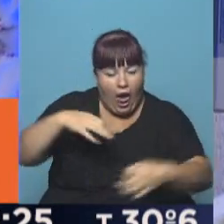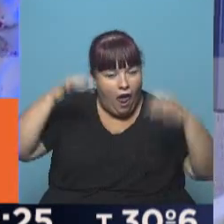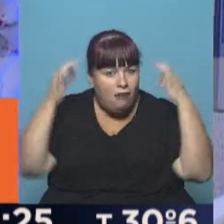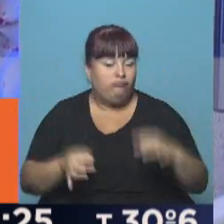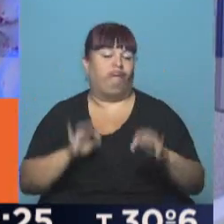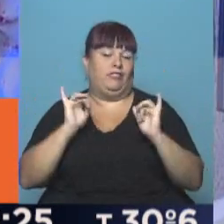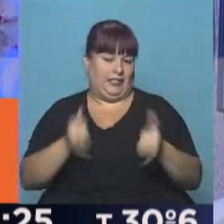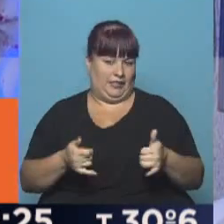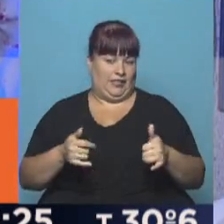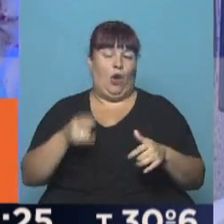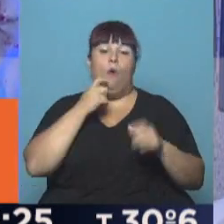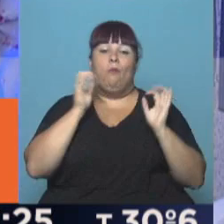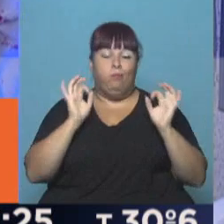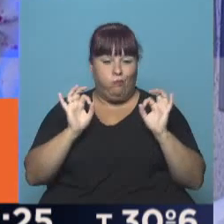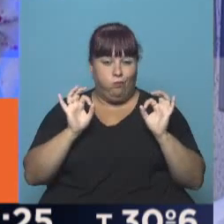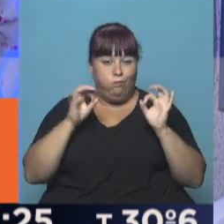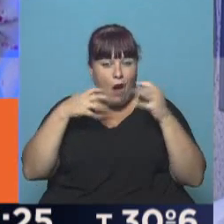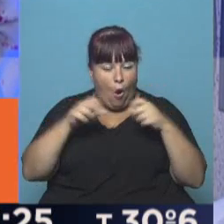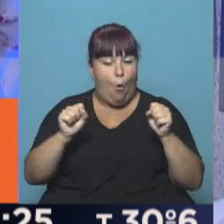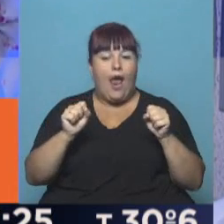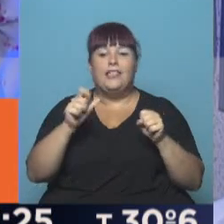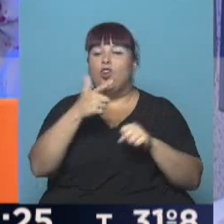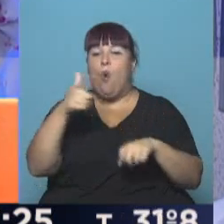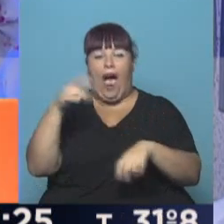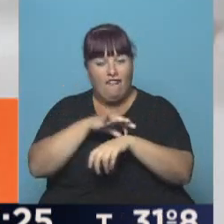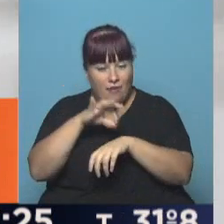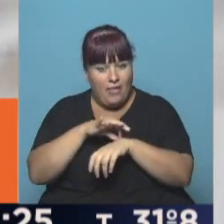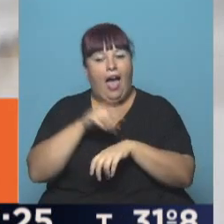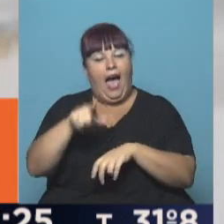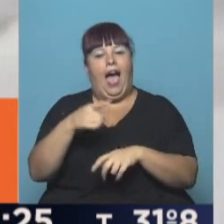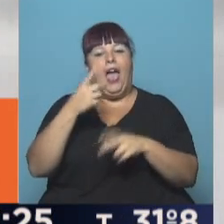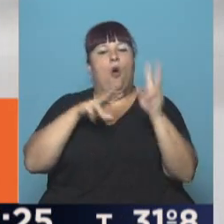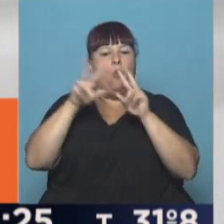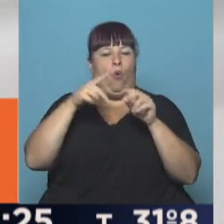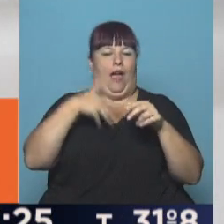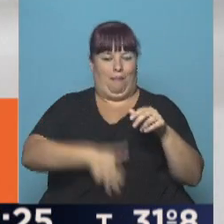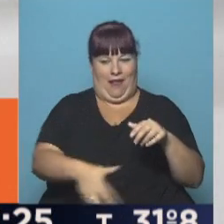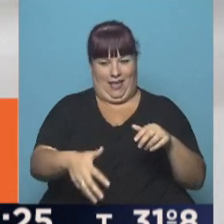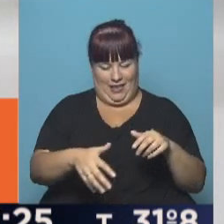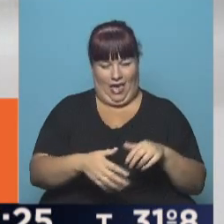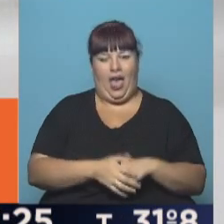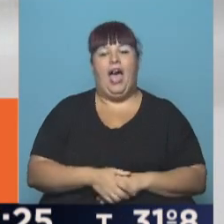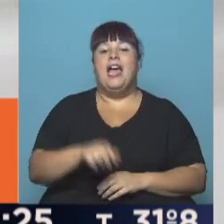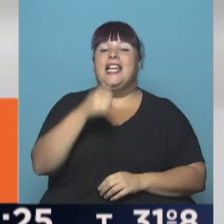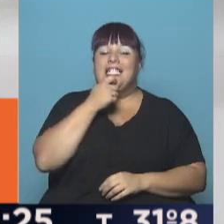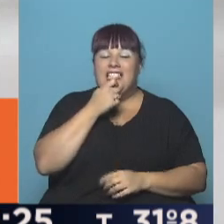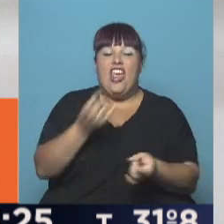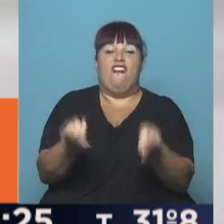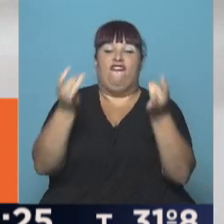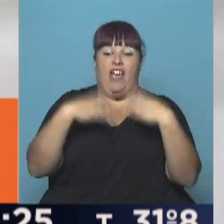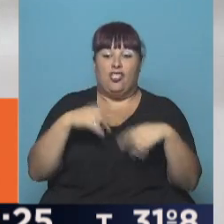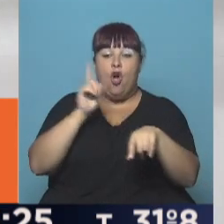correspondientes y una vez que detectó que no tuvo la enfermedad recién ahí ponerse a buscar familia si se infecta